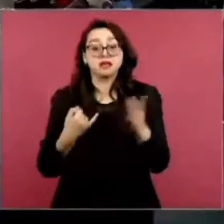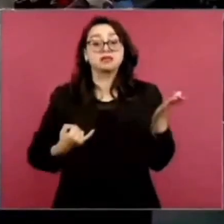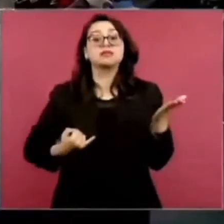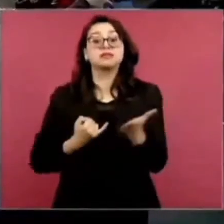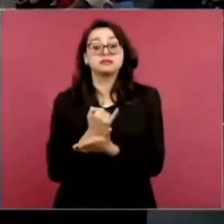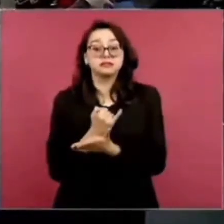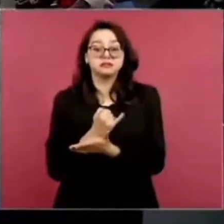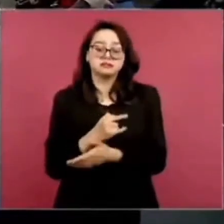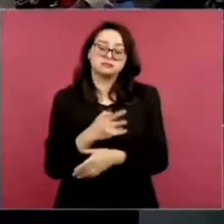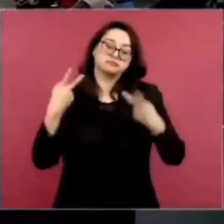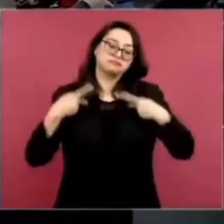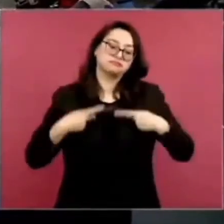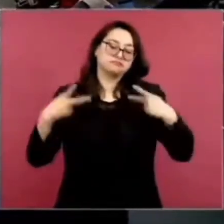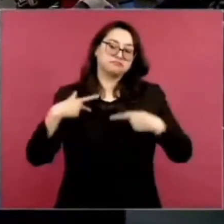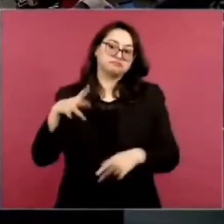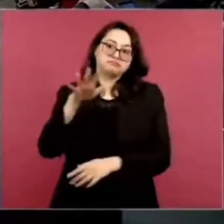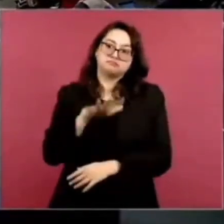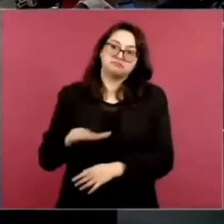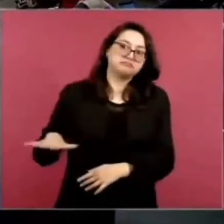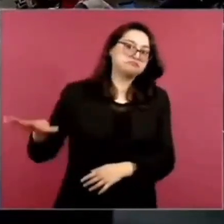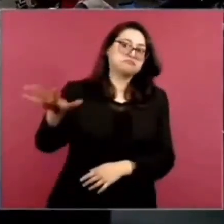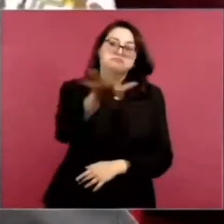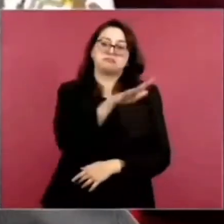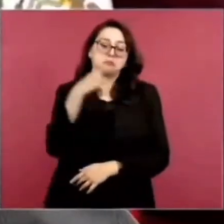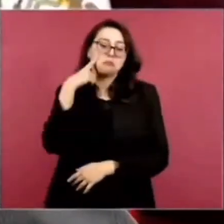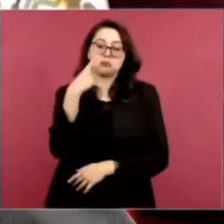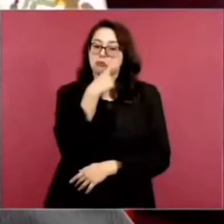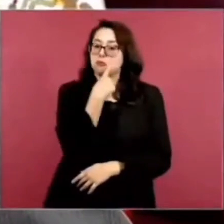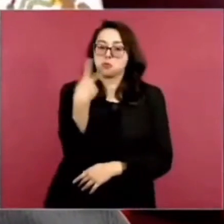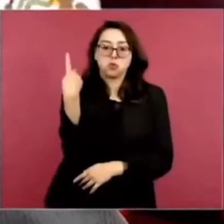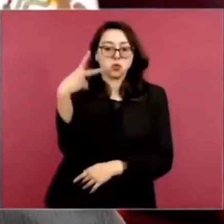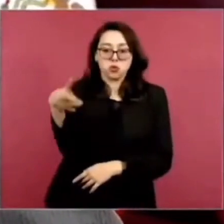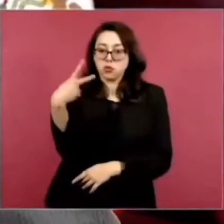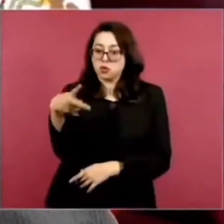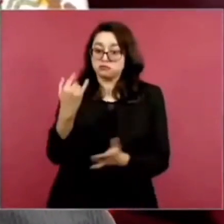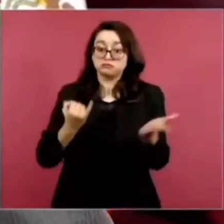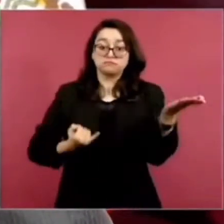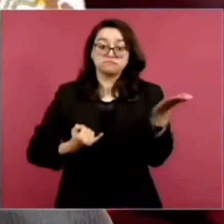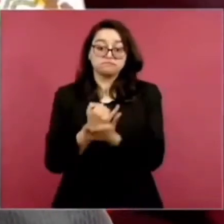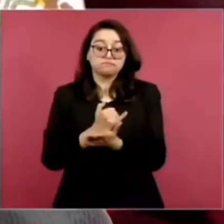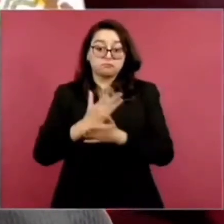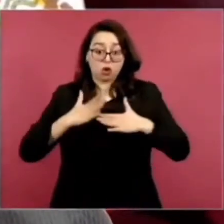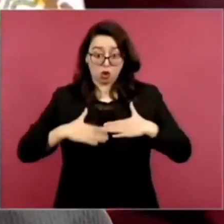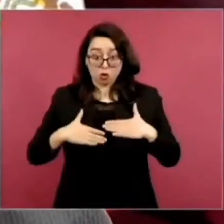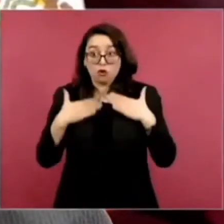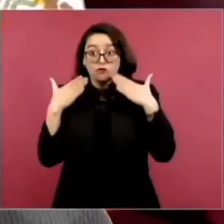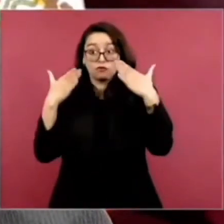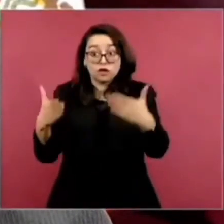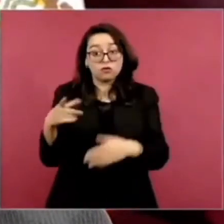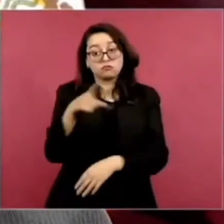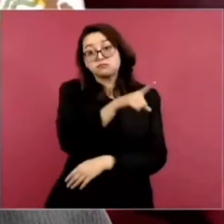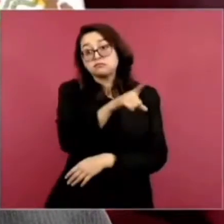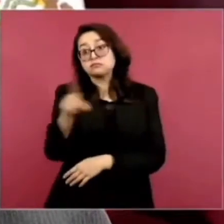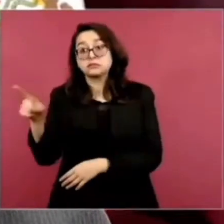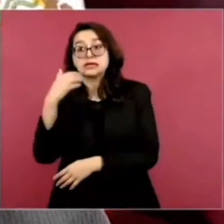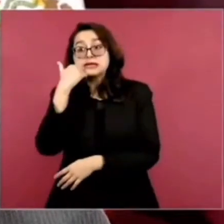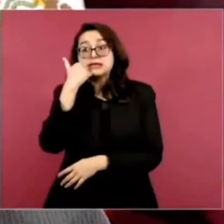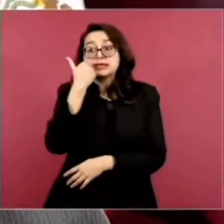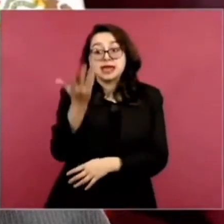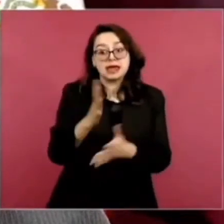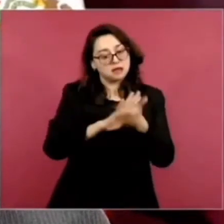seguir avanzando y hay que esperar el resultado.